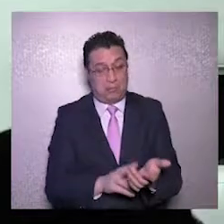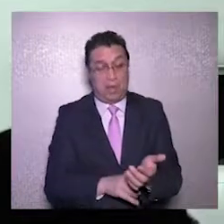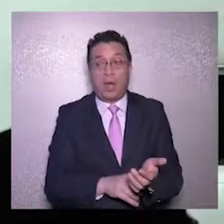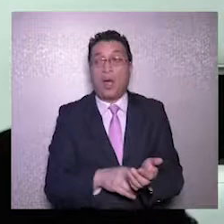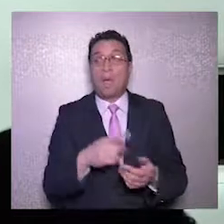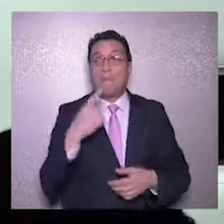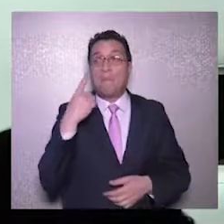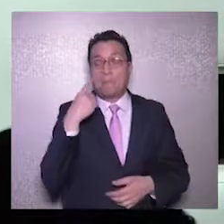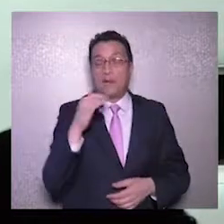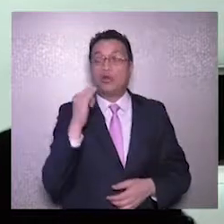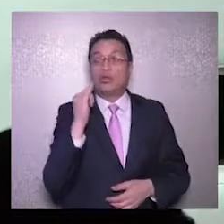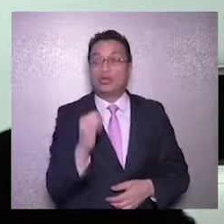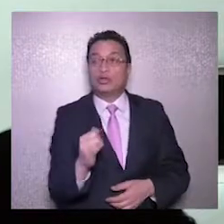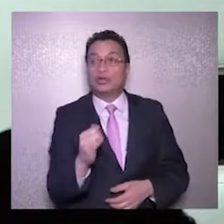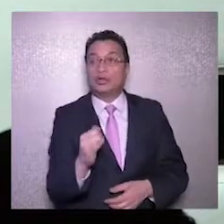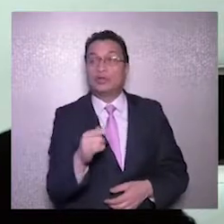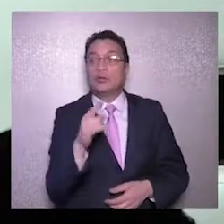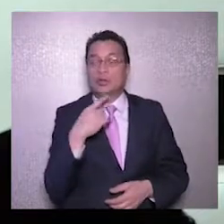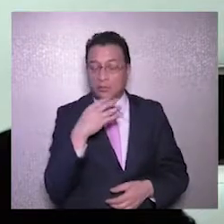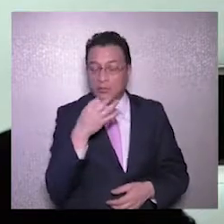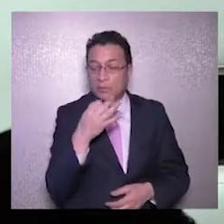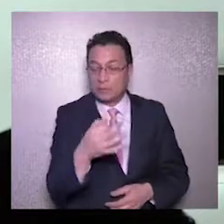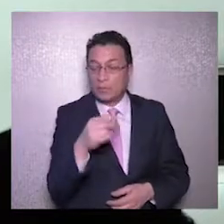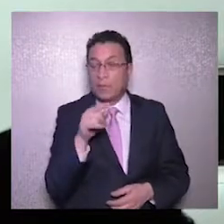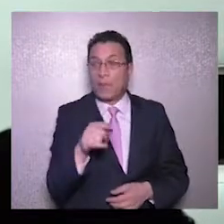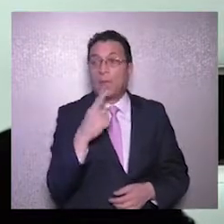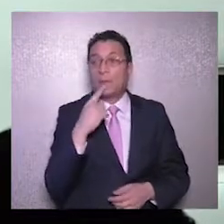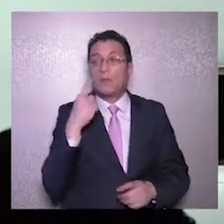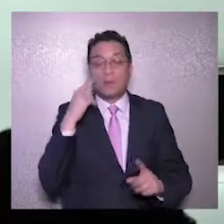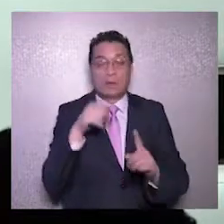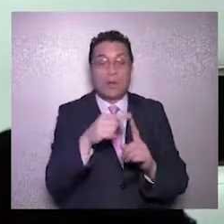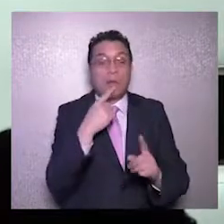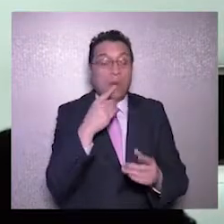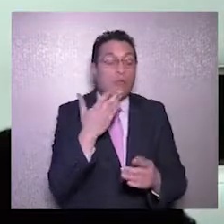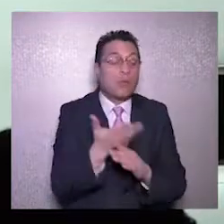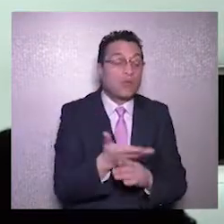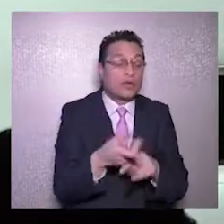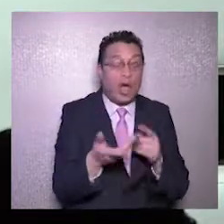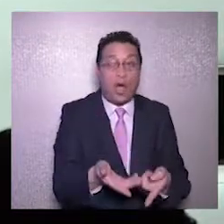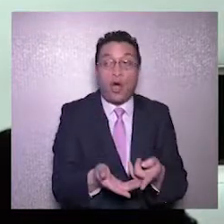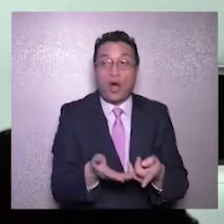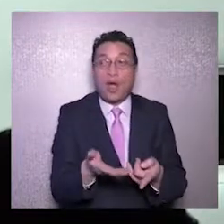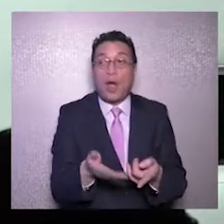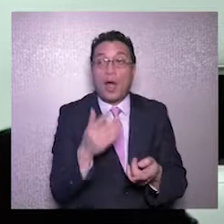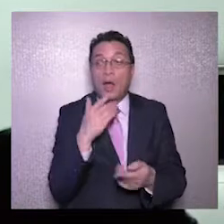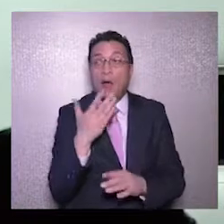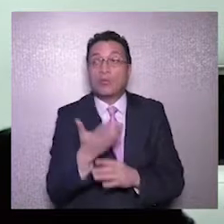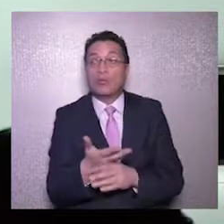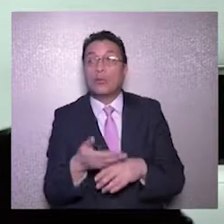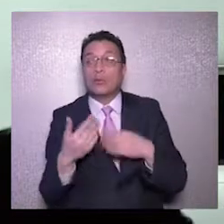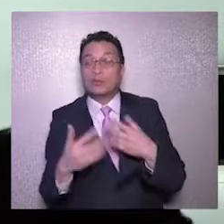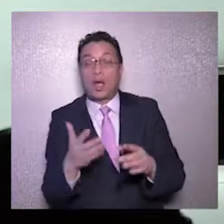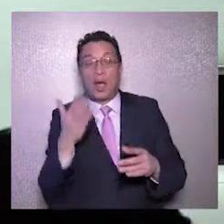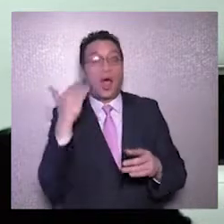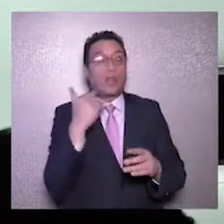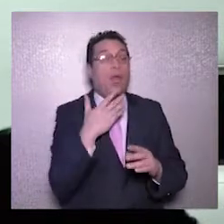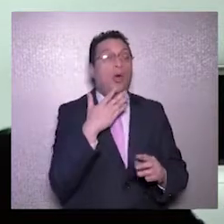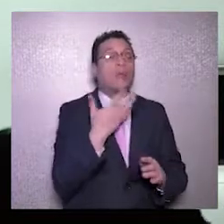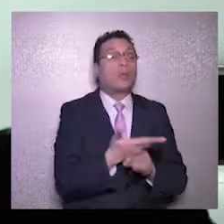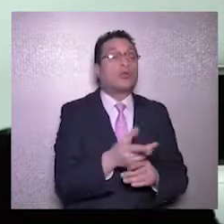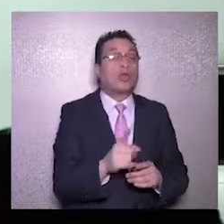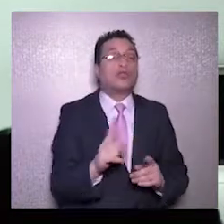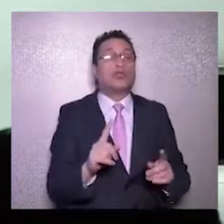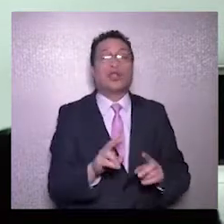Lo que sí, también hablaba en términos políticos, él hace algunas propuestas ahora que quiere hacer, pero ya tuvo su oportunidad y no la